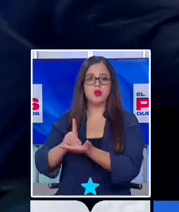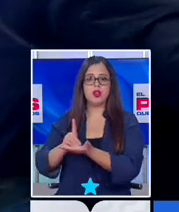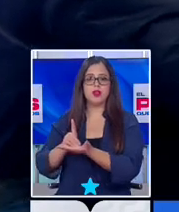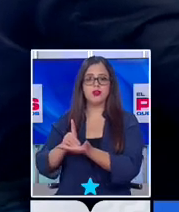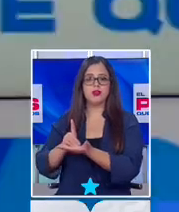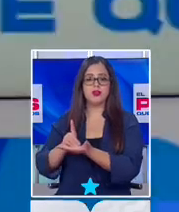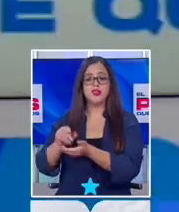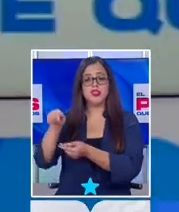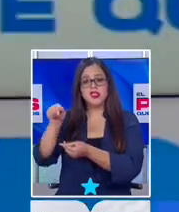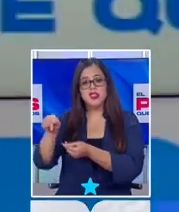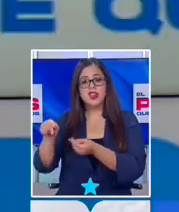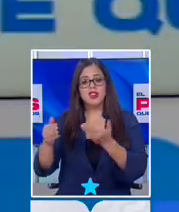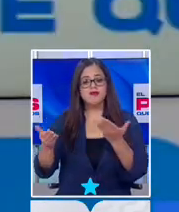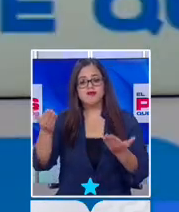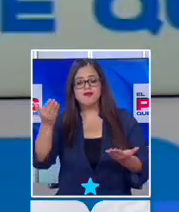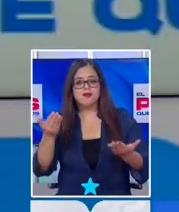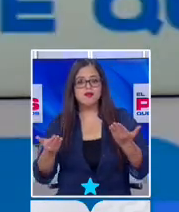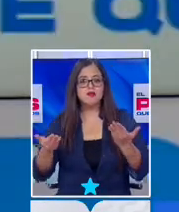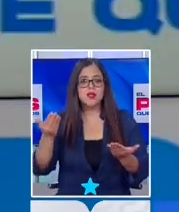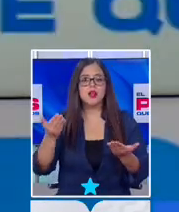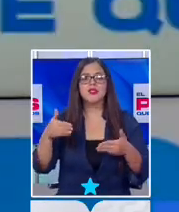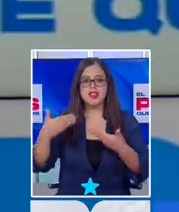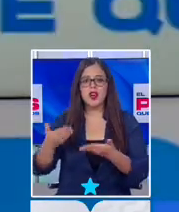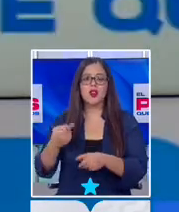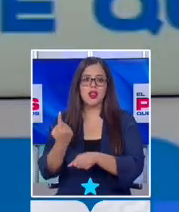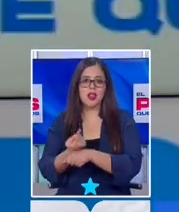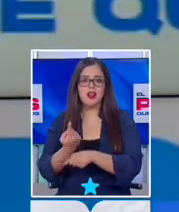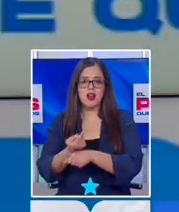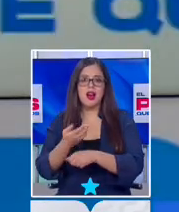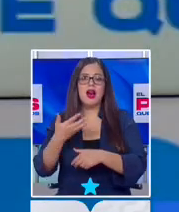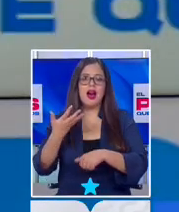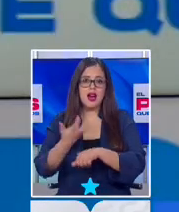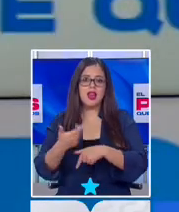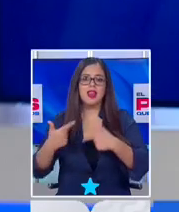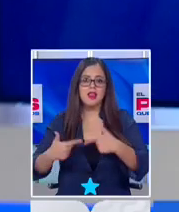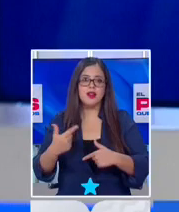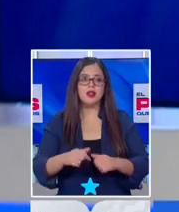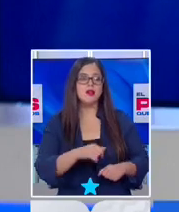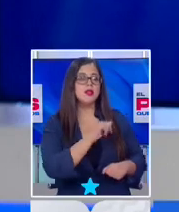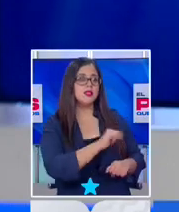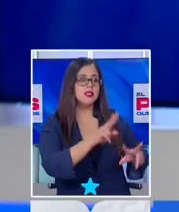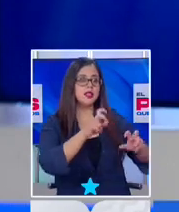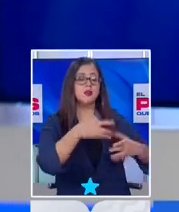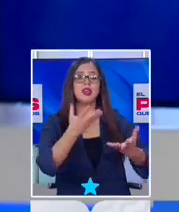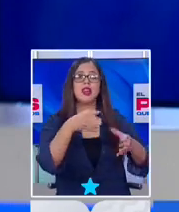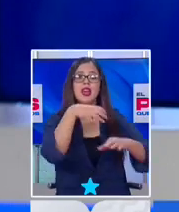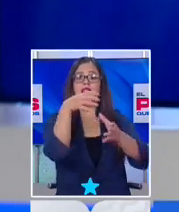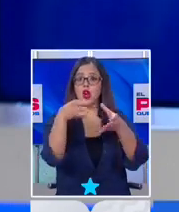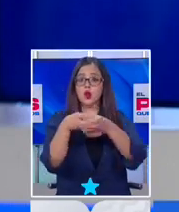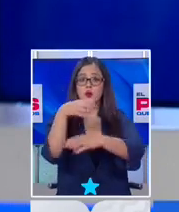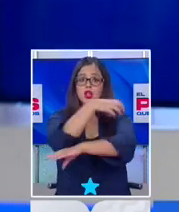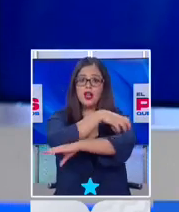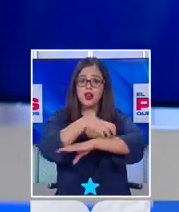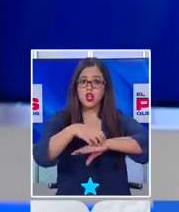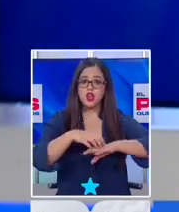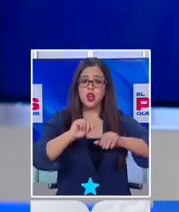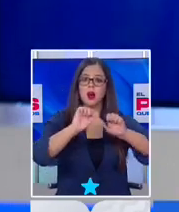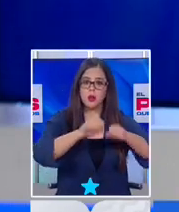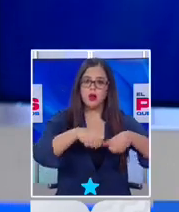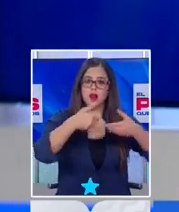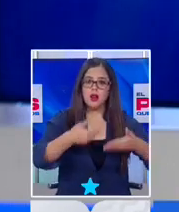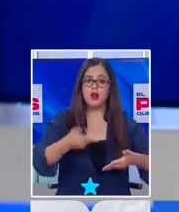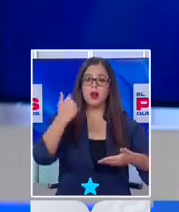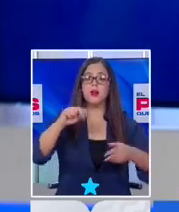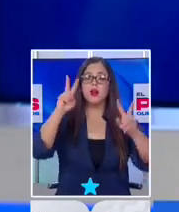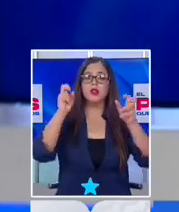diputados que también está en discusión bueno si efectivamente la cámara de las regiones es lo que se aprobó hoy en día pero las